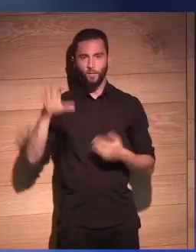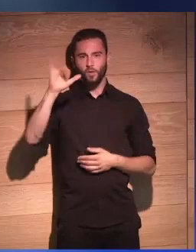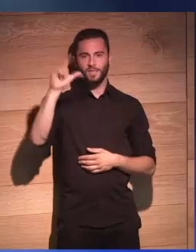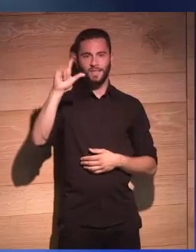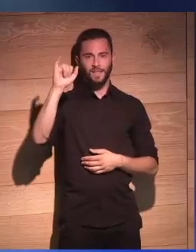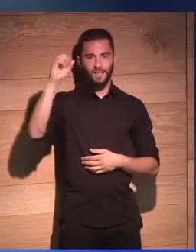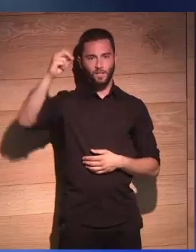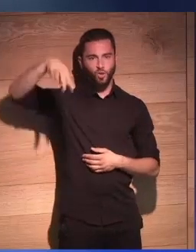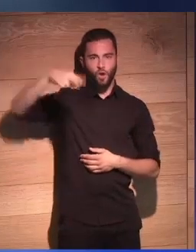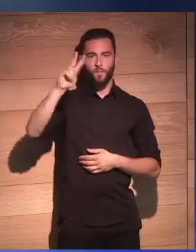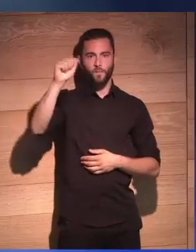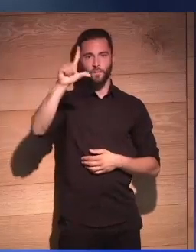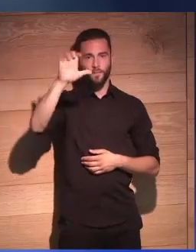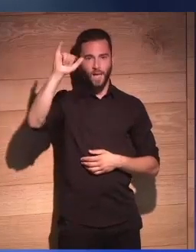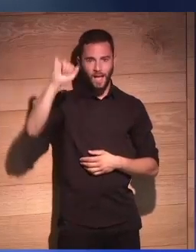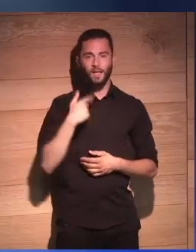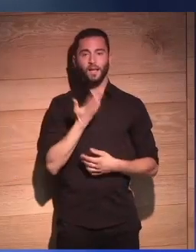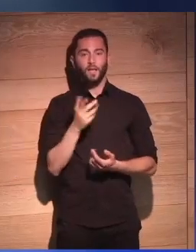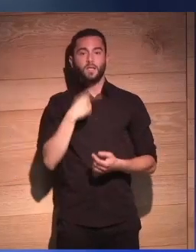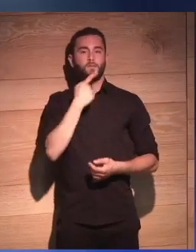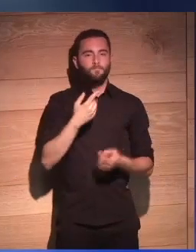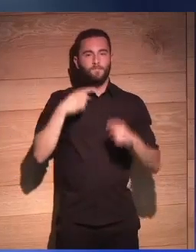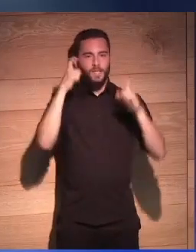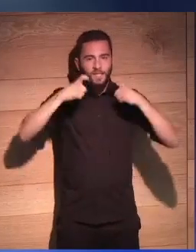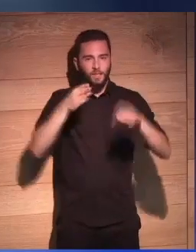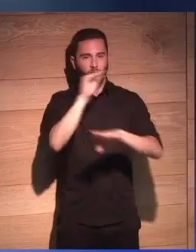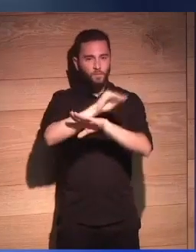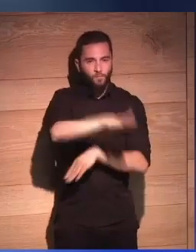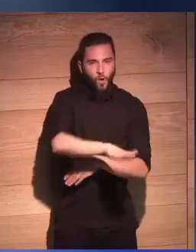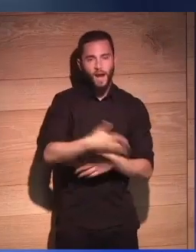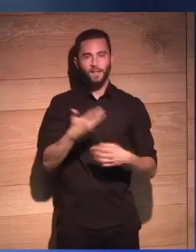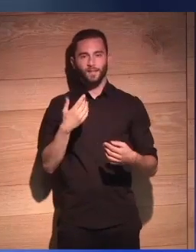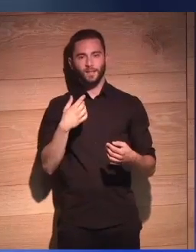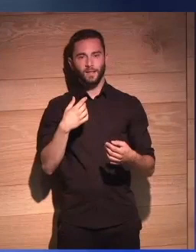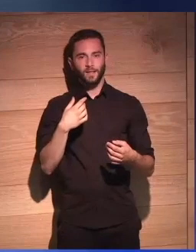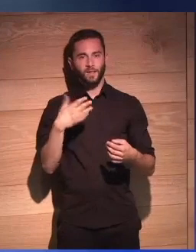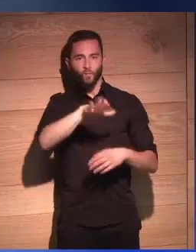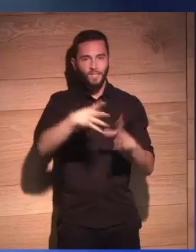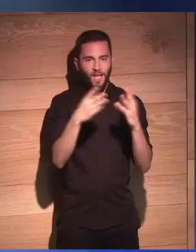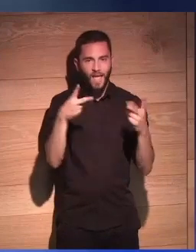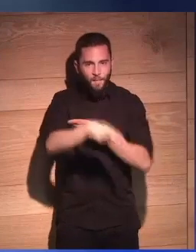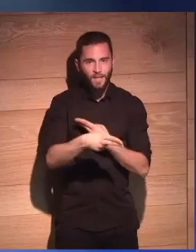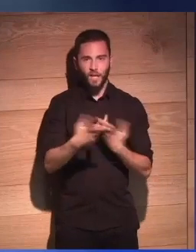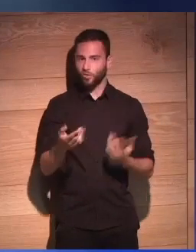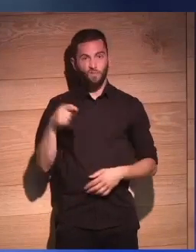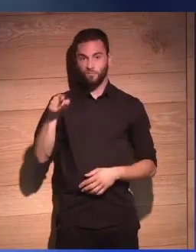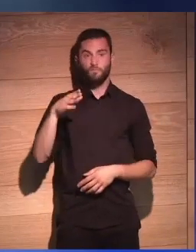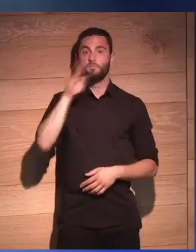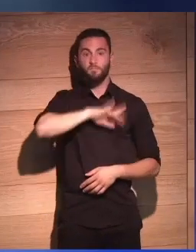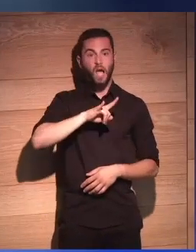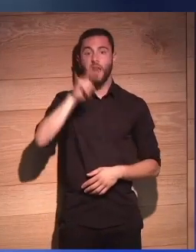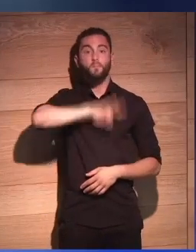están tratando de curarnos de la muerte, abolir la muerte. Y yo creo que esto nos hace mal, de hecho refuerza el